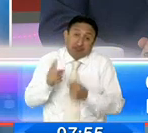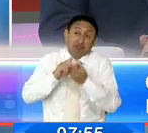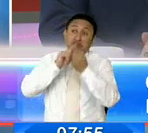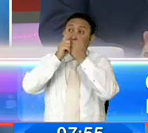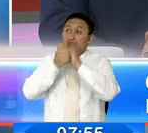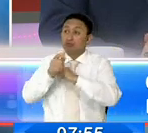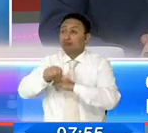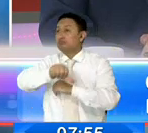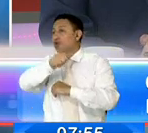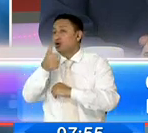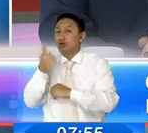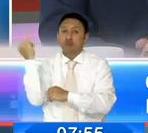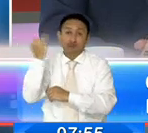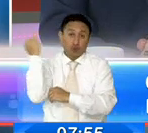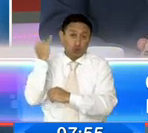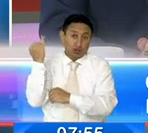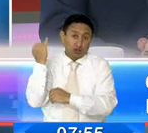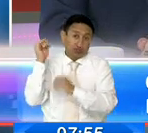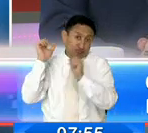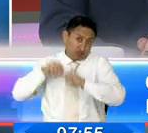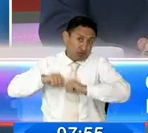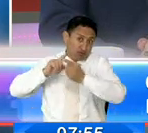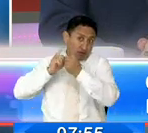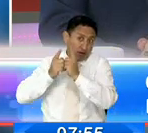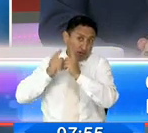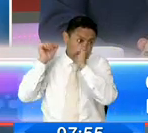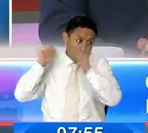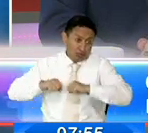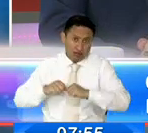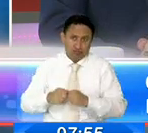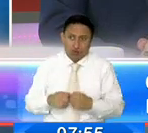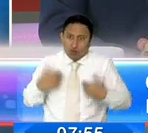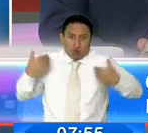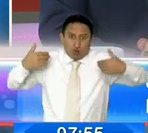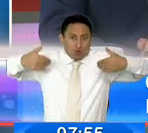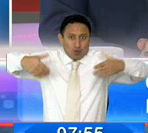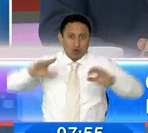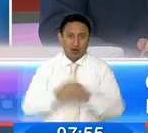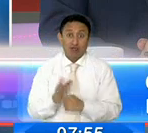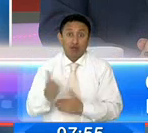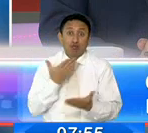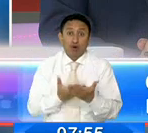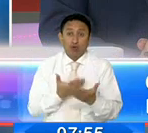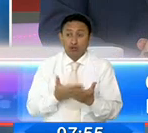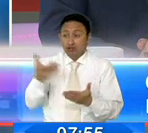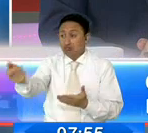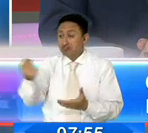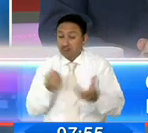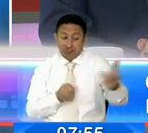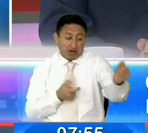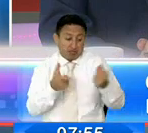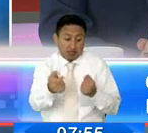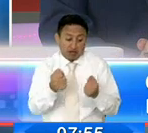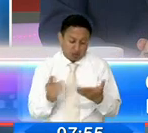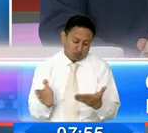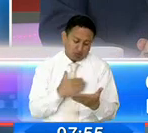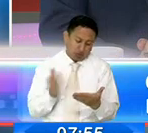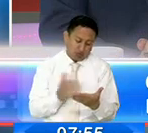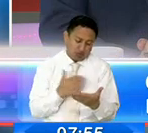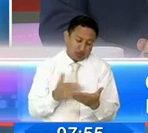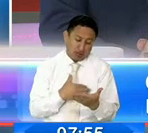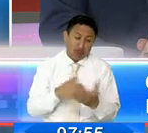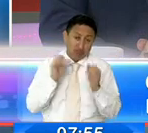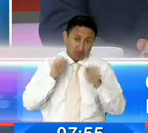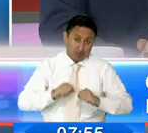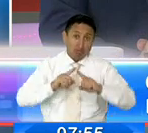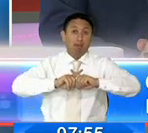de instalación industrial, bueno, pues también estamos abiertos a estudiar, a tomar en consideración todo lo que venga de iniciativas, pero